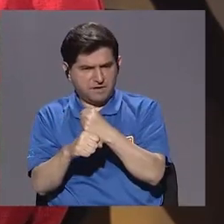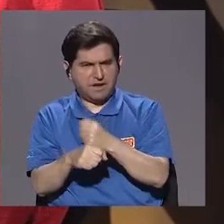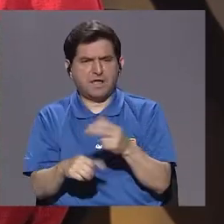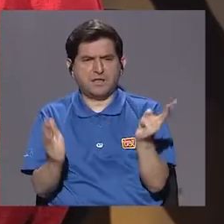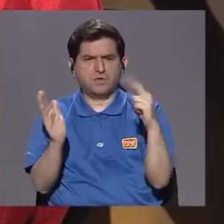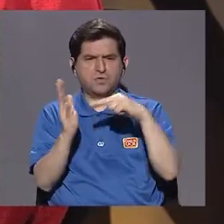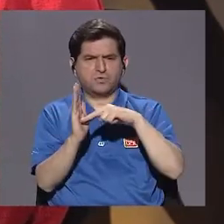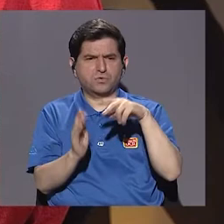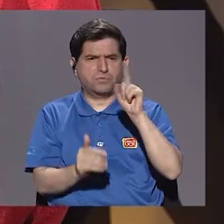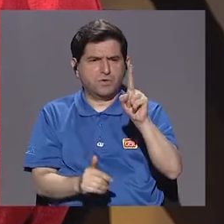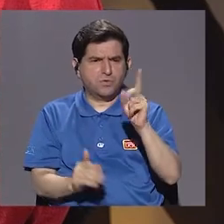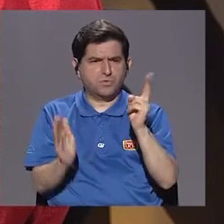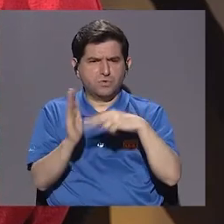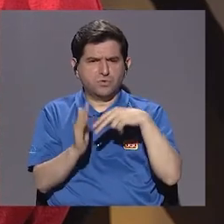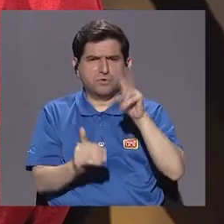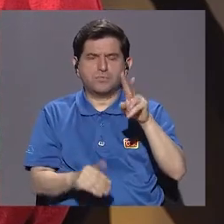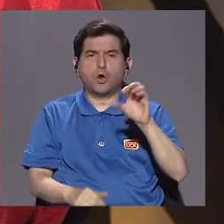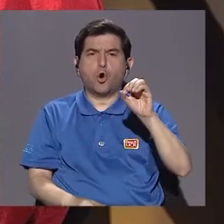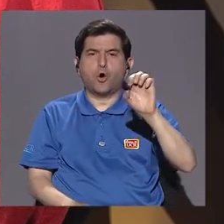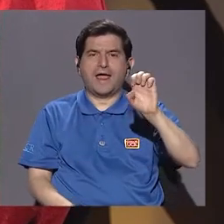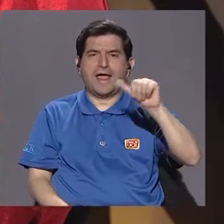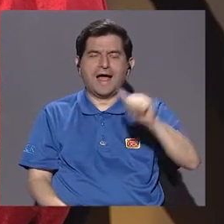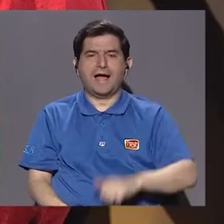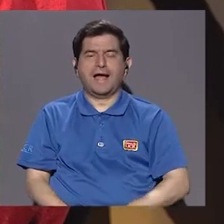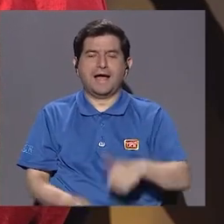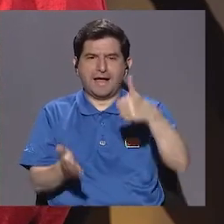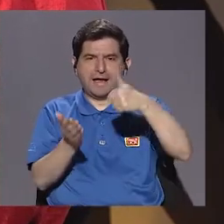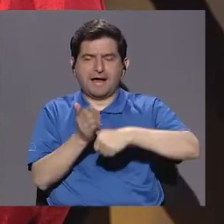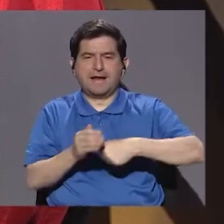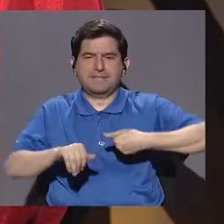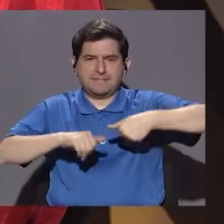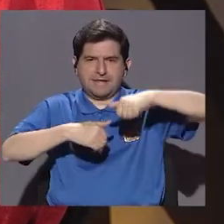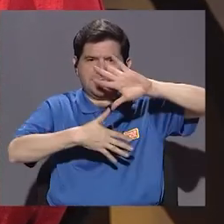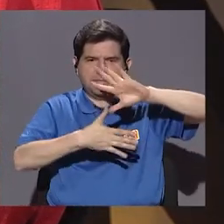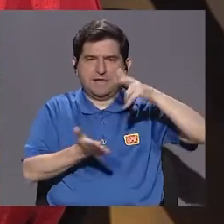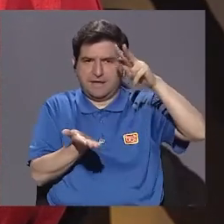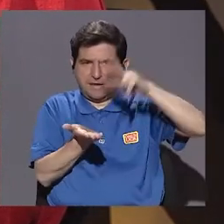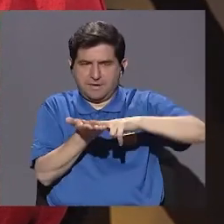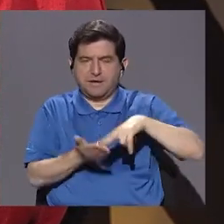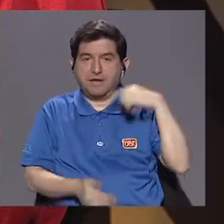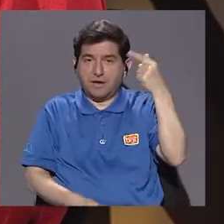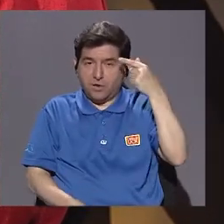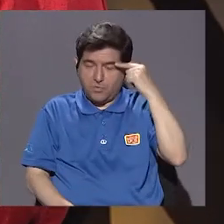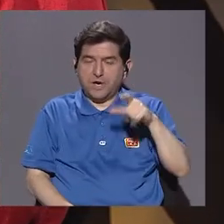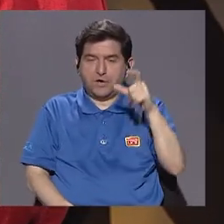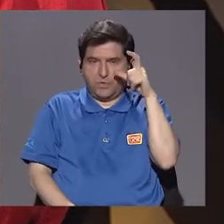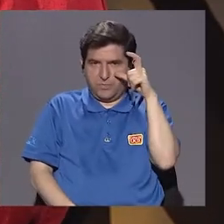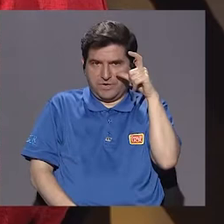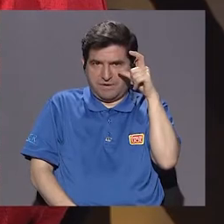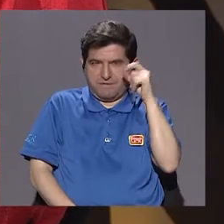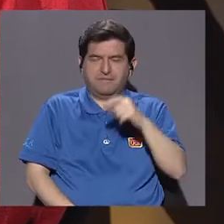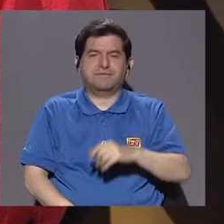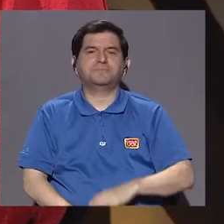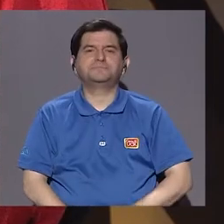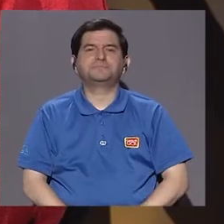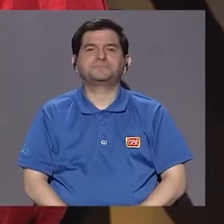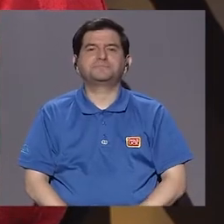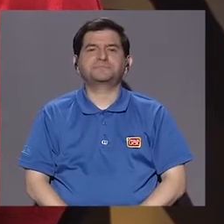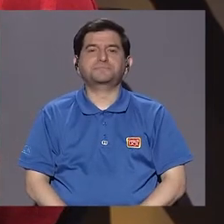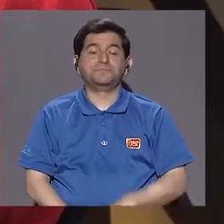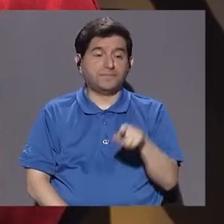2001 2002 cuando la oea prueba la carta interamericana era el gobierno de miguel ángel rodríguez